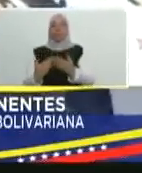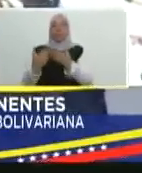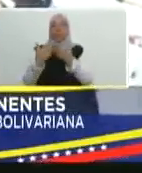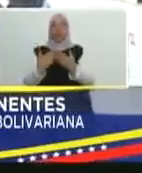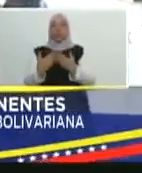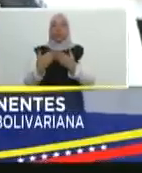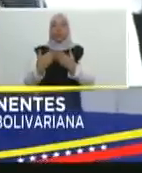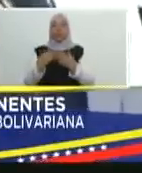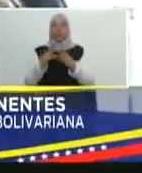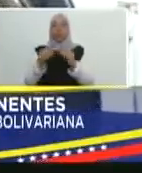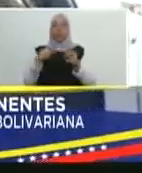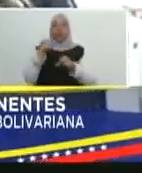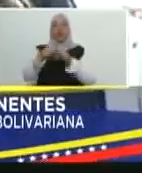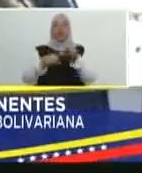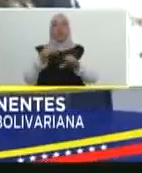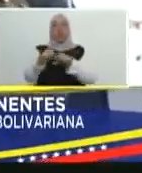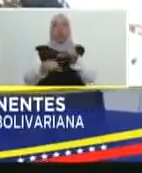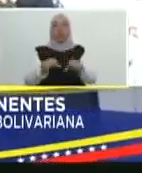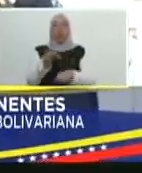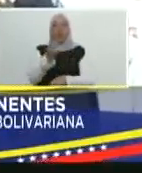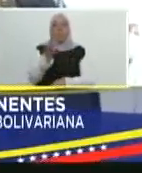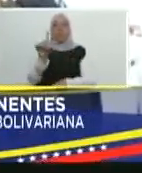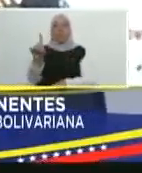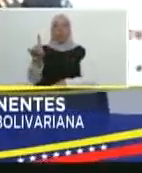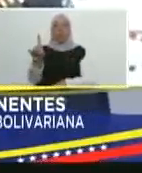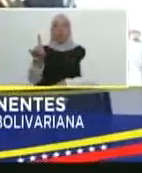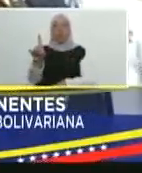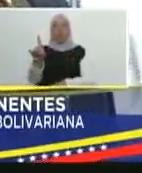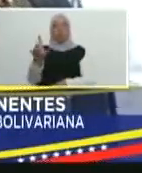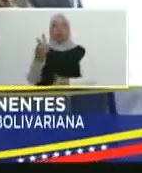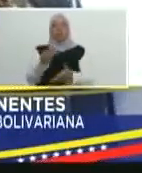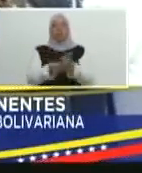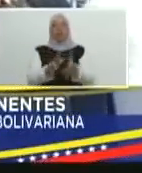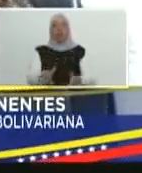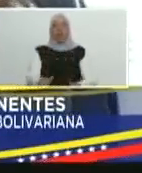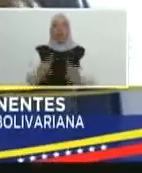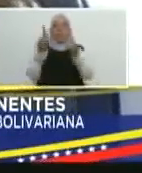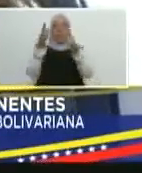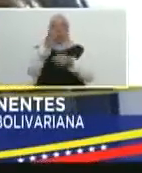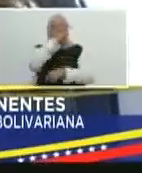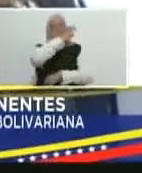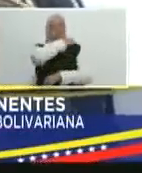resto del siglo XXI. Autorizados los ascensos.